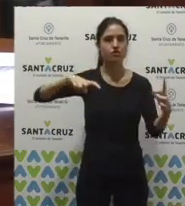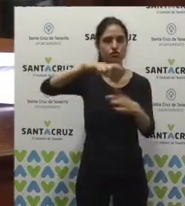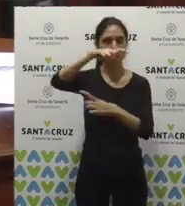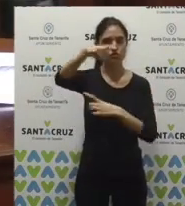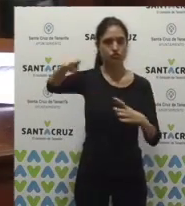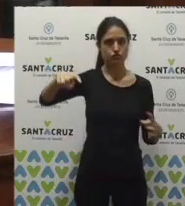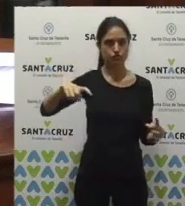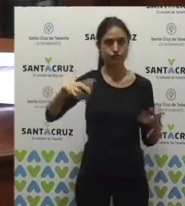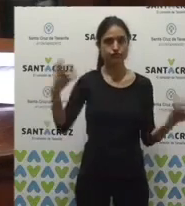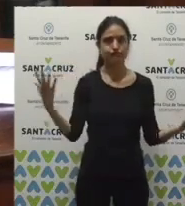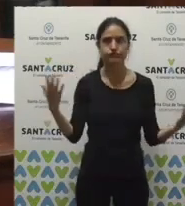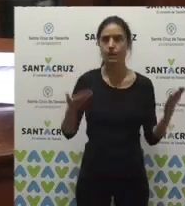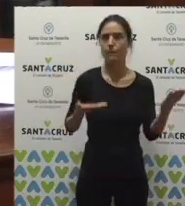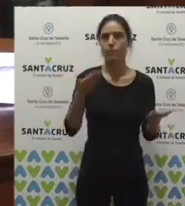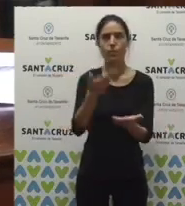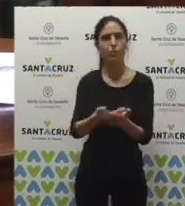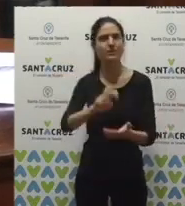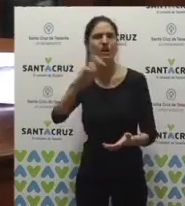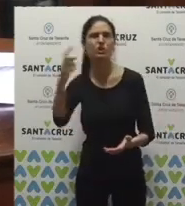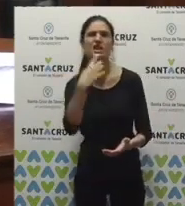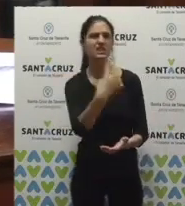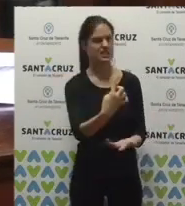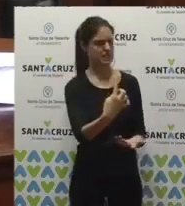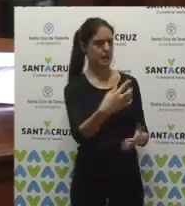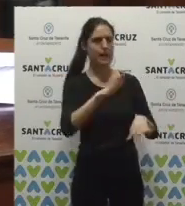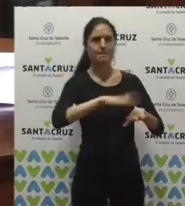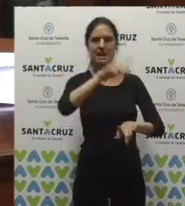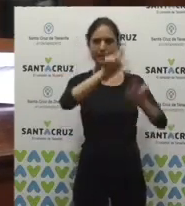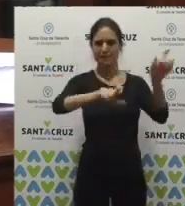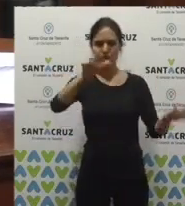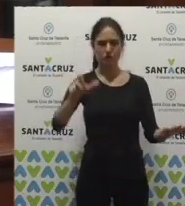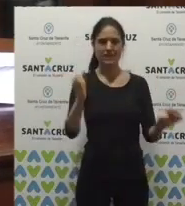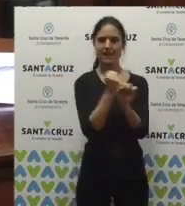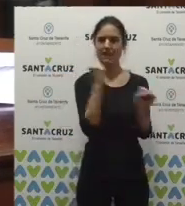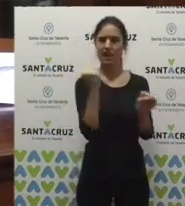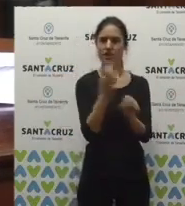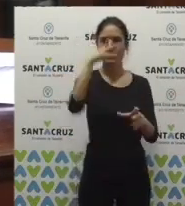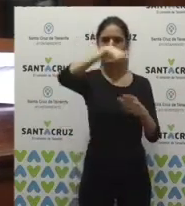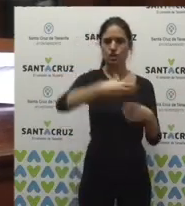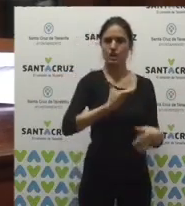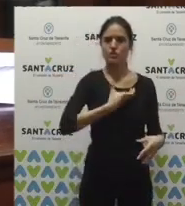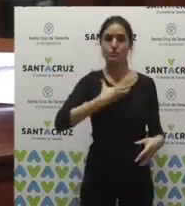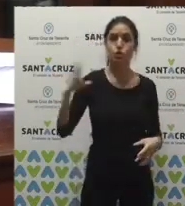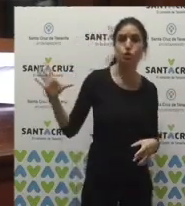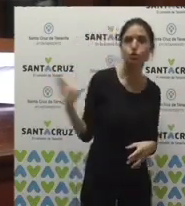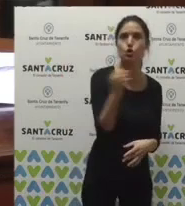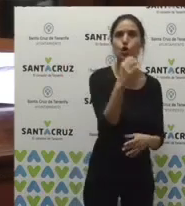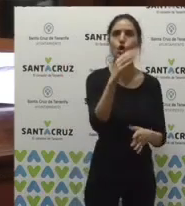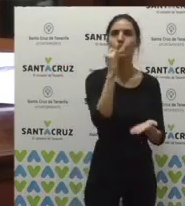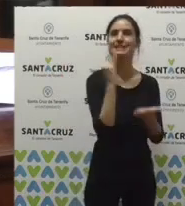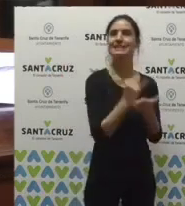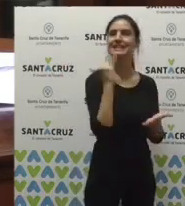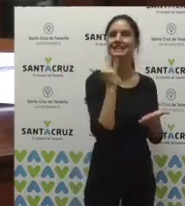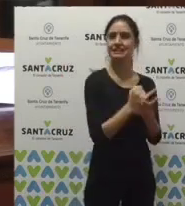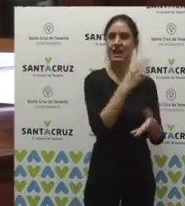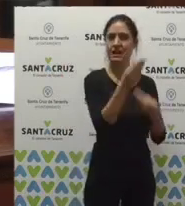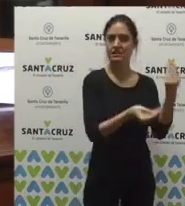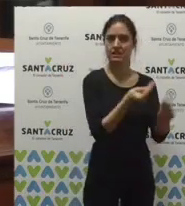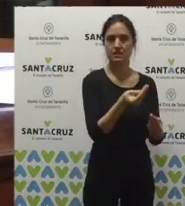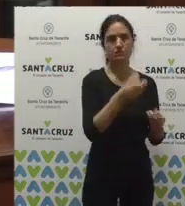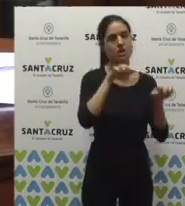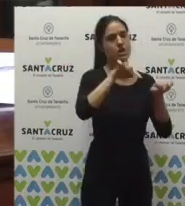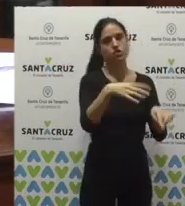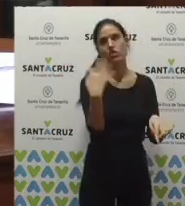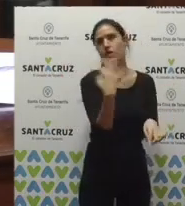otra propuesta que usted hace hacer el test para todo el personal del ayuntamiento teniendo en cuenta también es una multiplicación se entiende que ese test tiene que ser con carácter